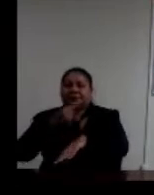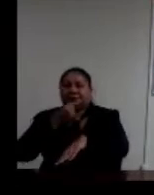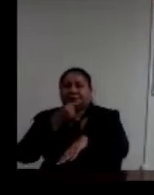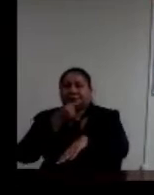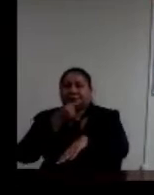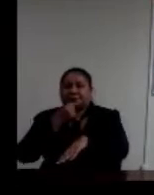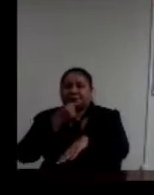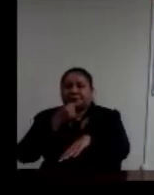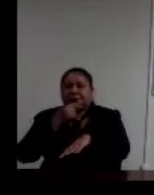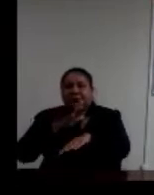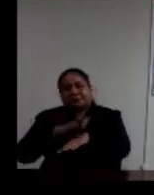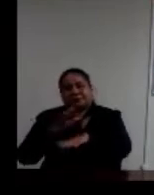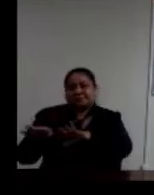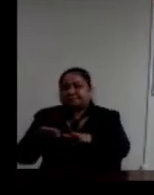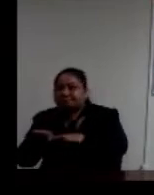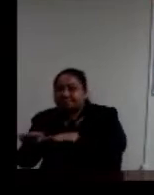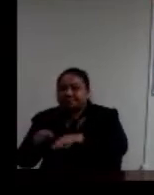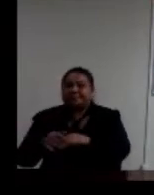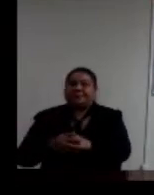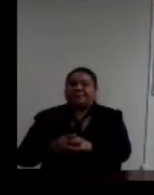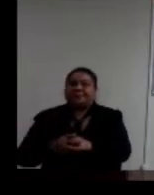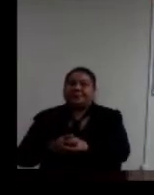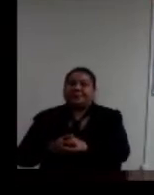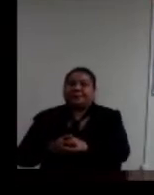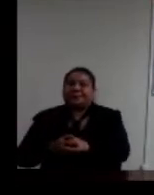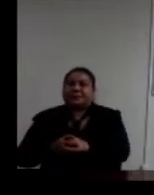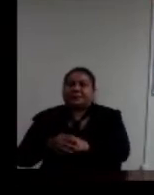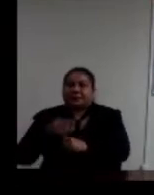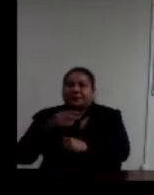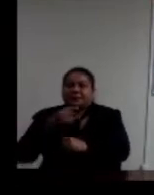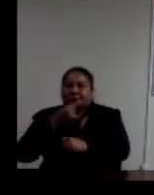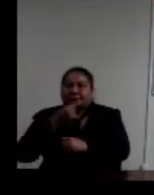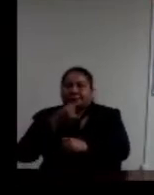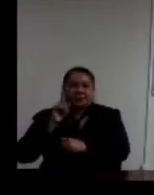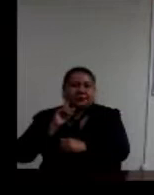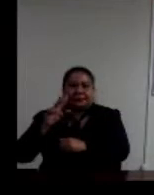y la impulsividad, que nosotros llamamos el tipo combinado.